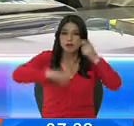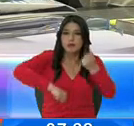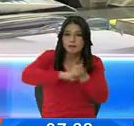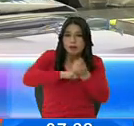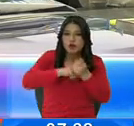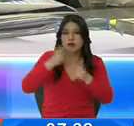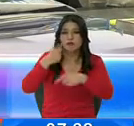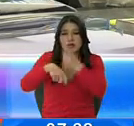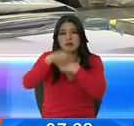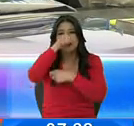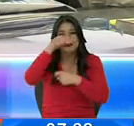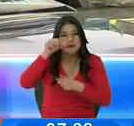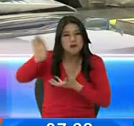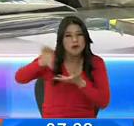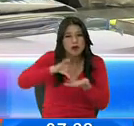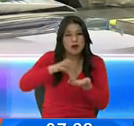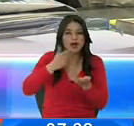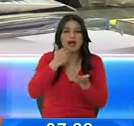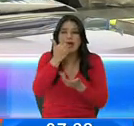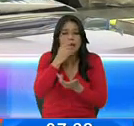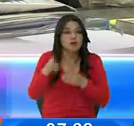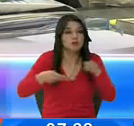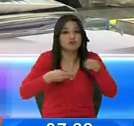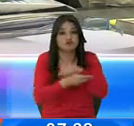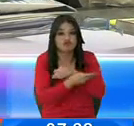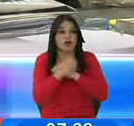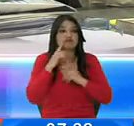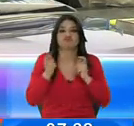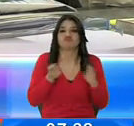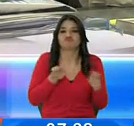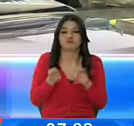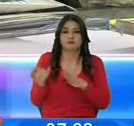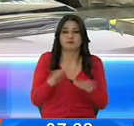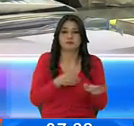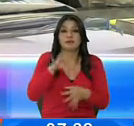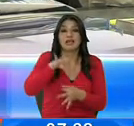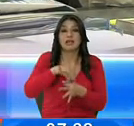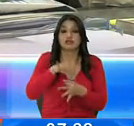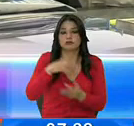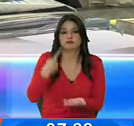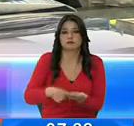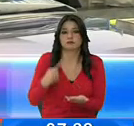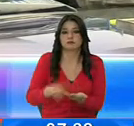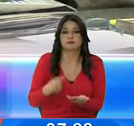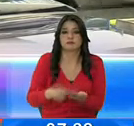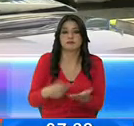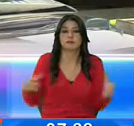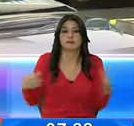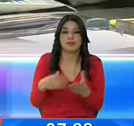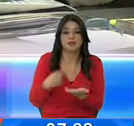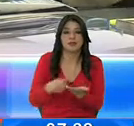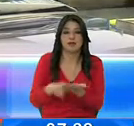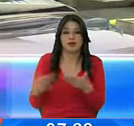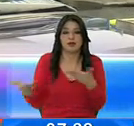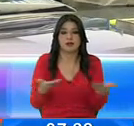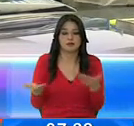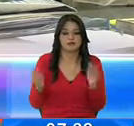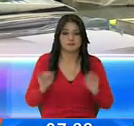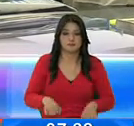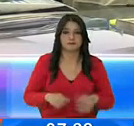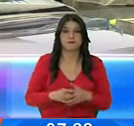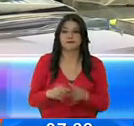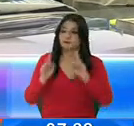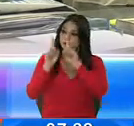narcotráfico etcétera etcétera y por supuesto el que existan debates en las elecciones unipersonales el menos bueno importante hay que